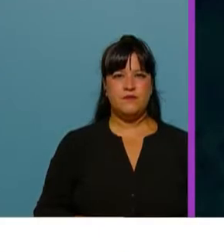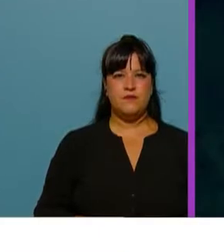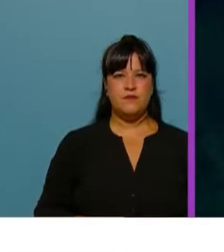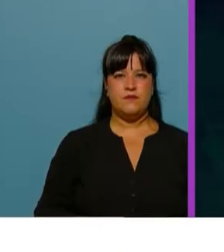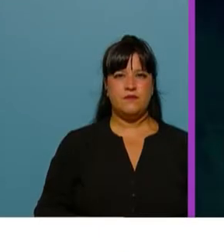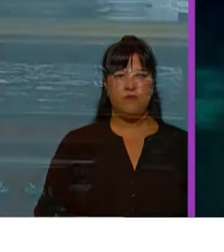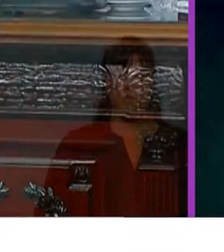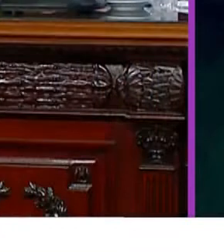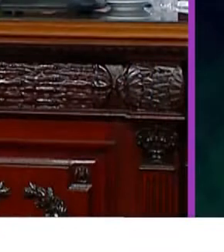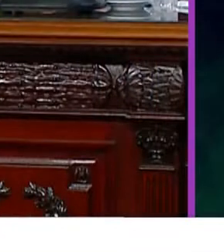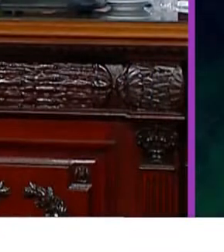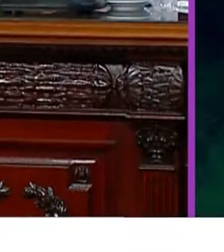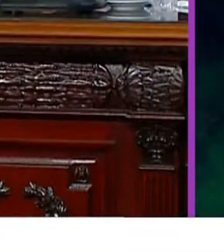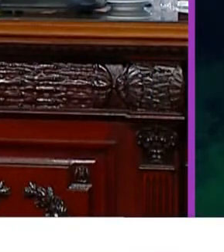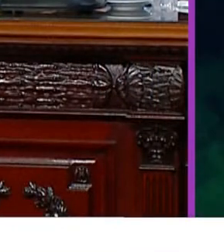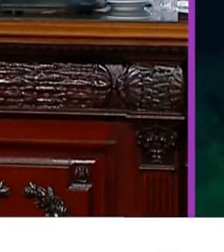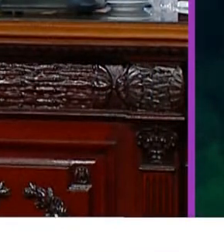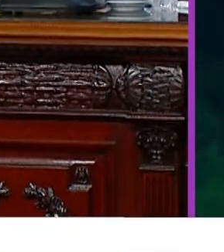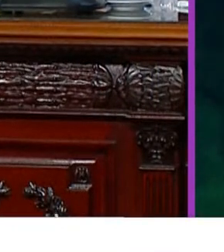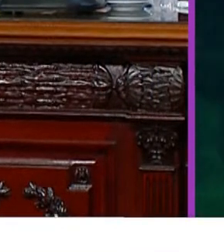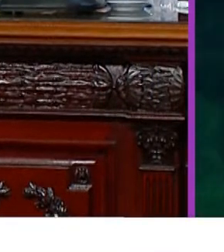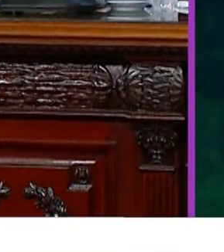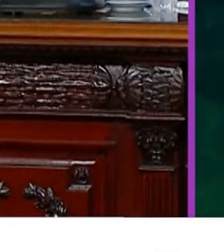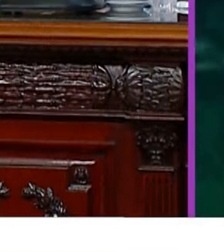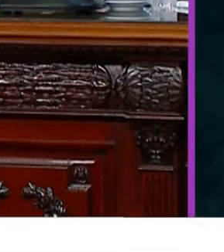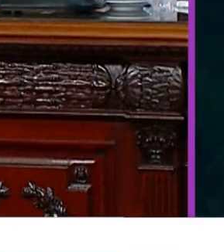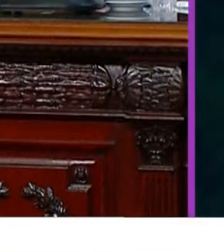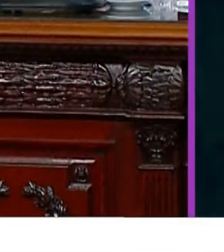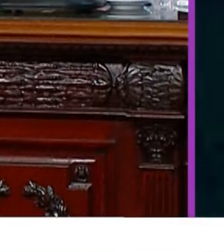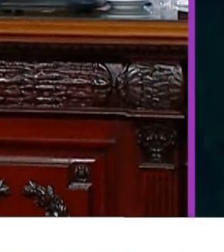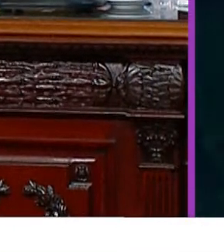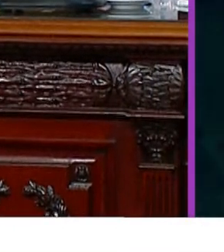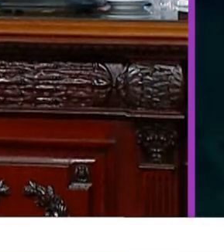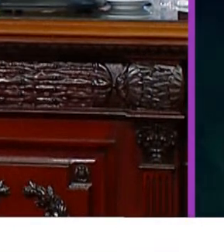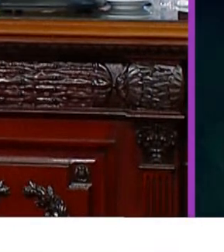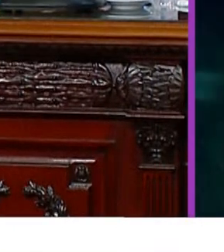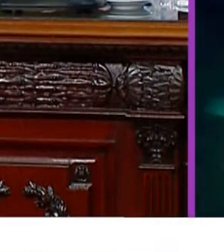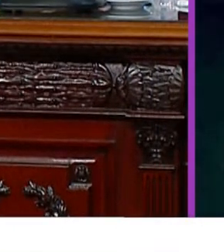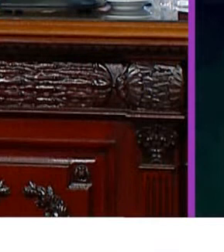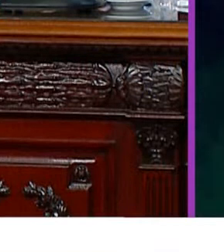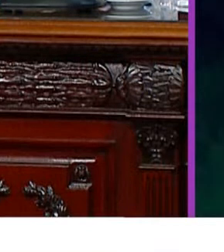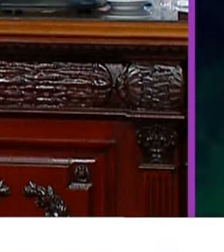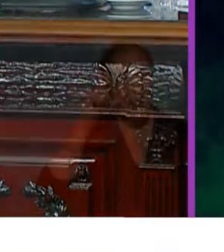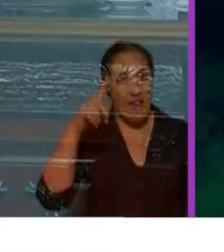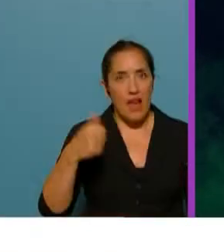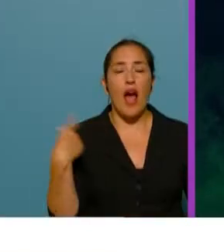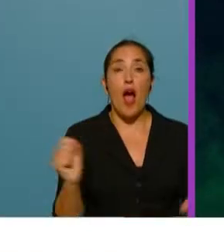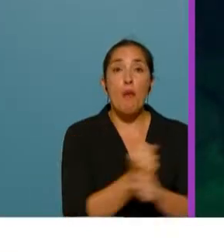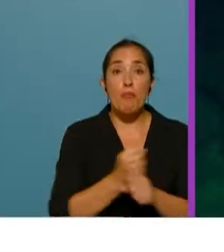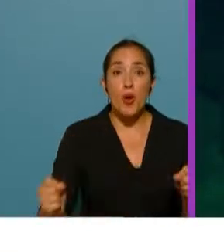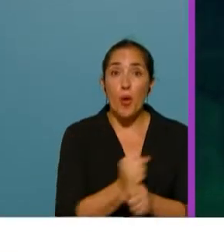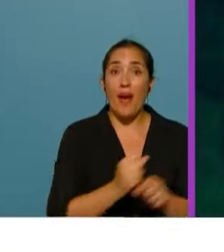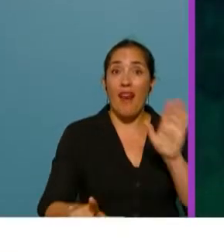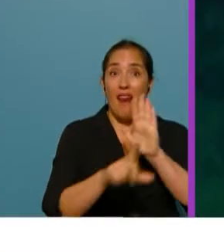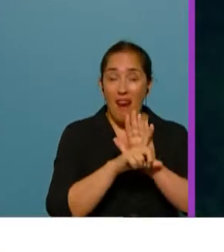Avanzamos en la implementación de la ley Micaela en toda la Administración Pública Nacional. Aprobamos por ley